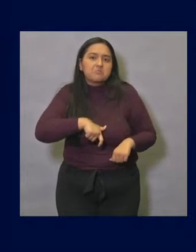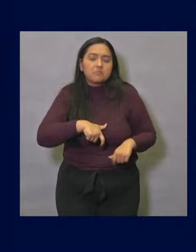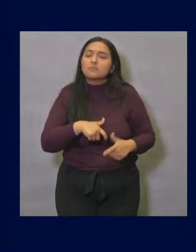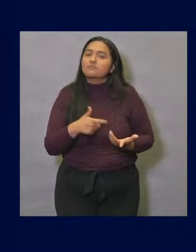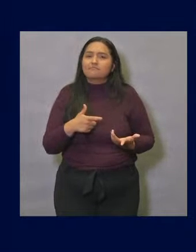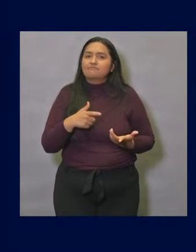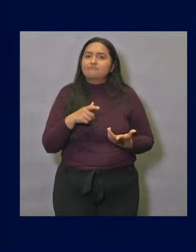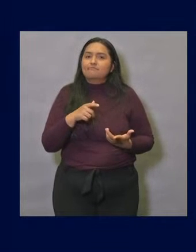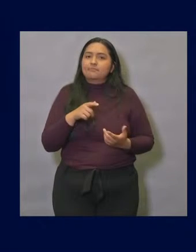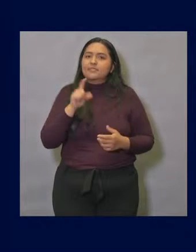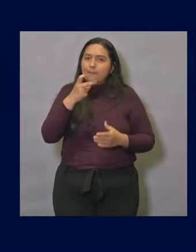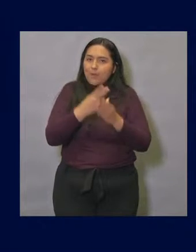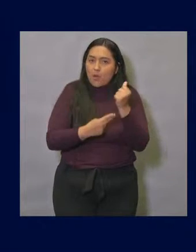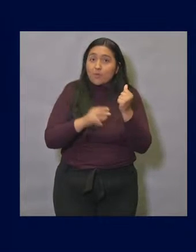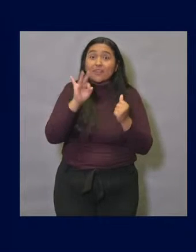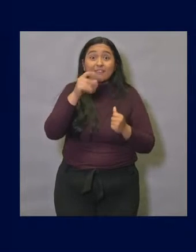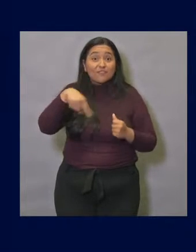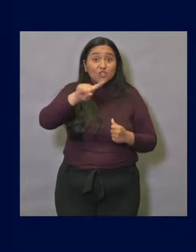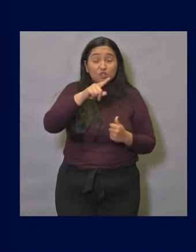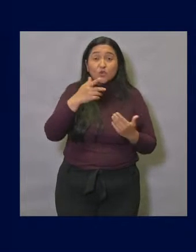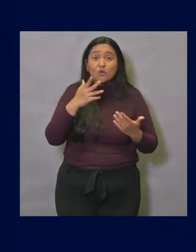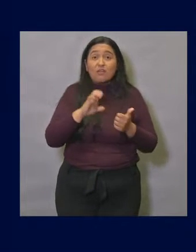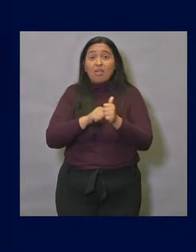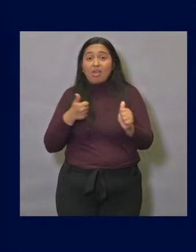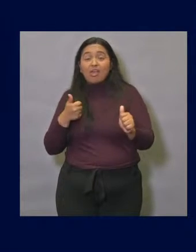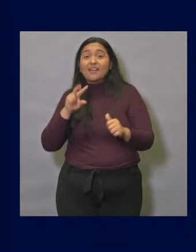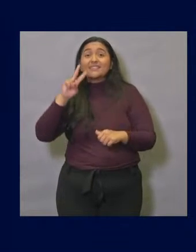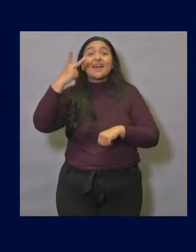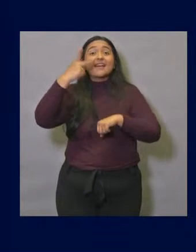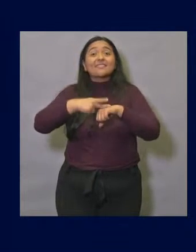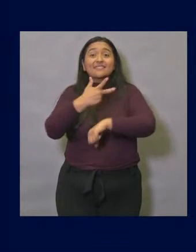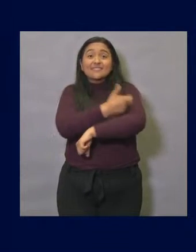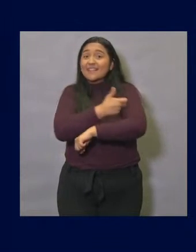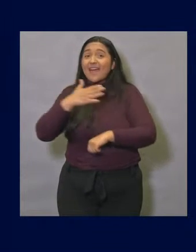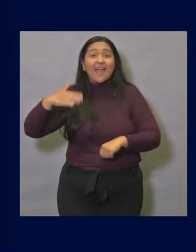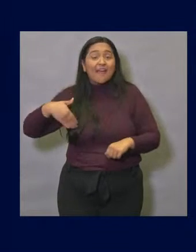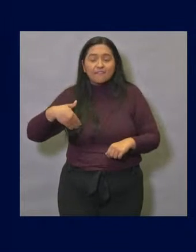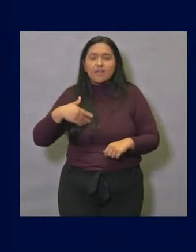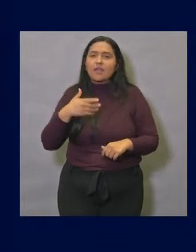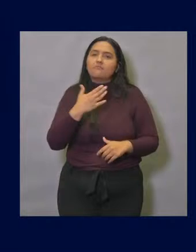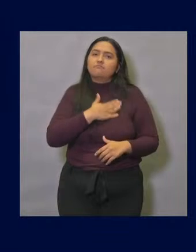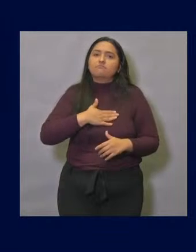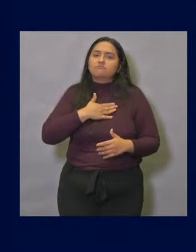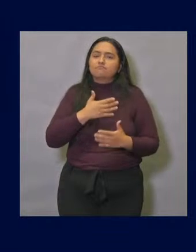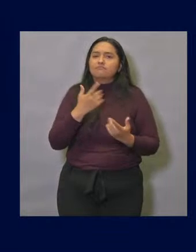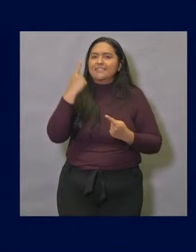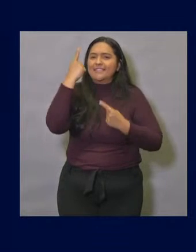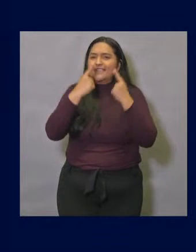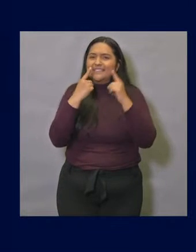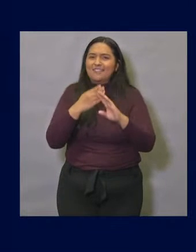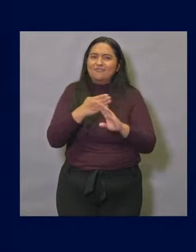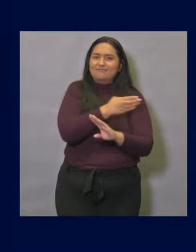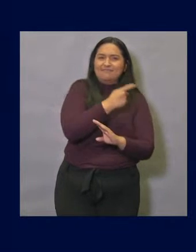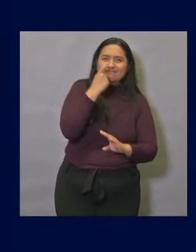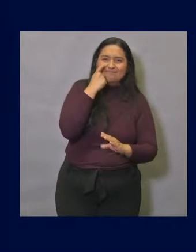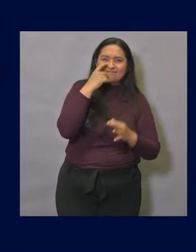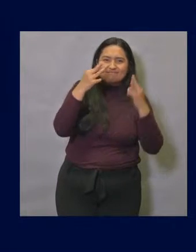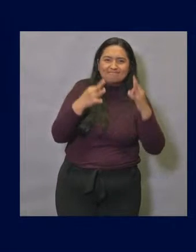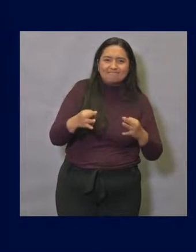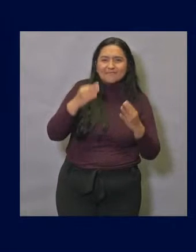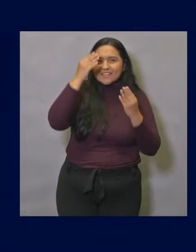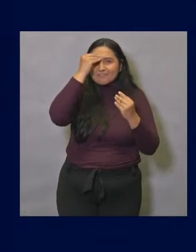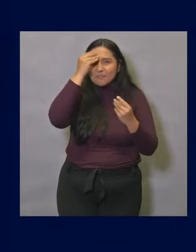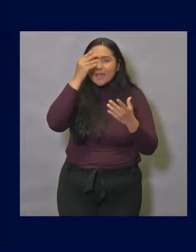vacunación, queremos que considere la información que le acabamos de mostrar sobre la disminución de hospitalizaciones, uso